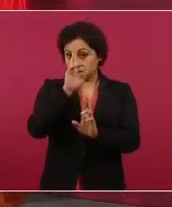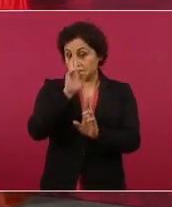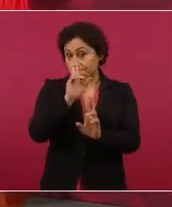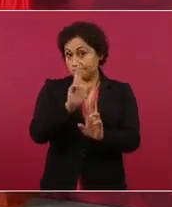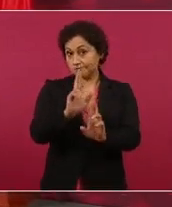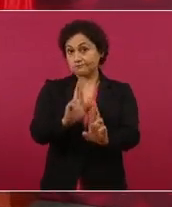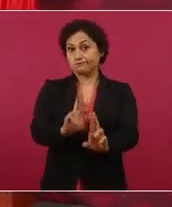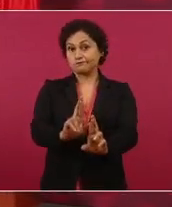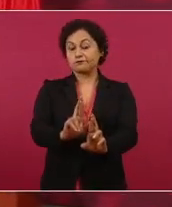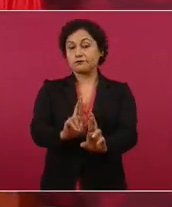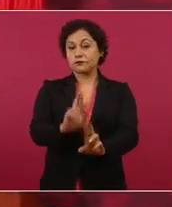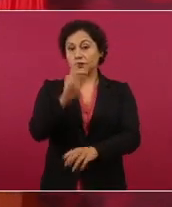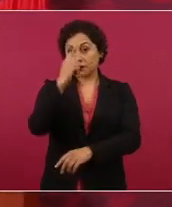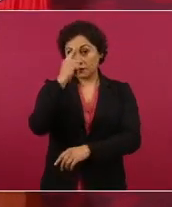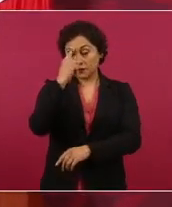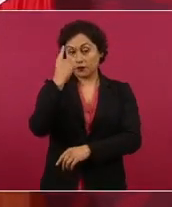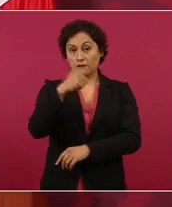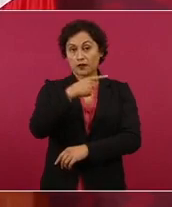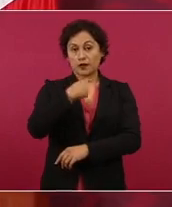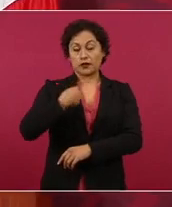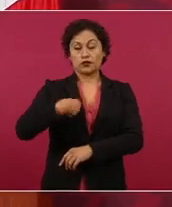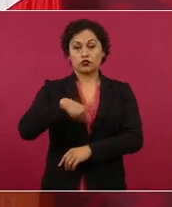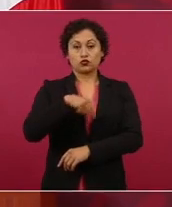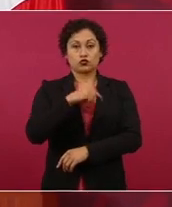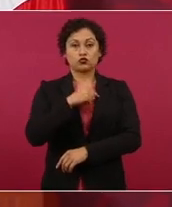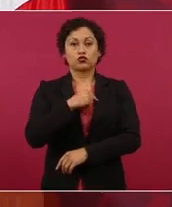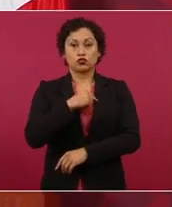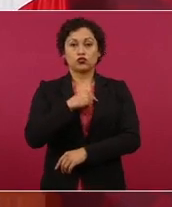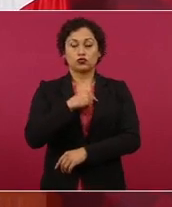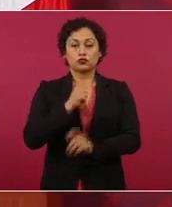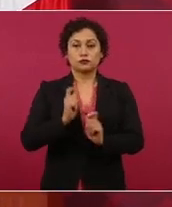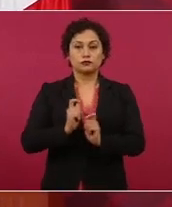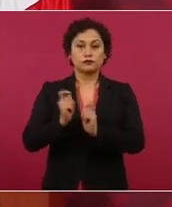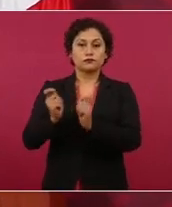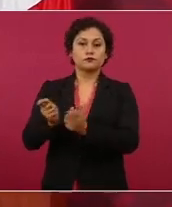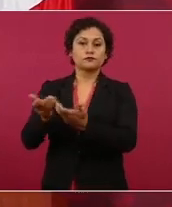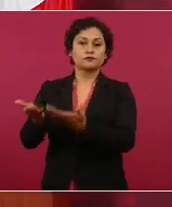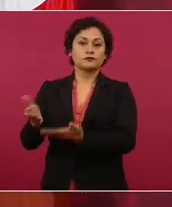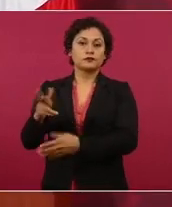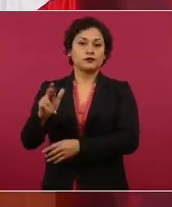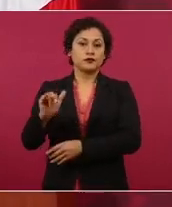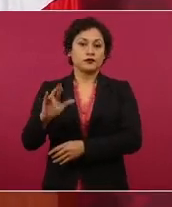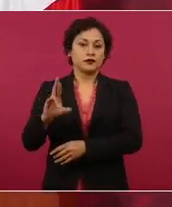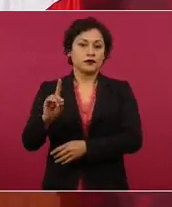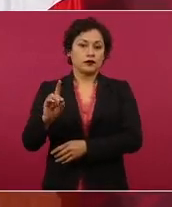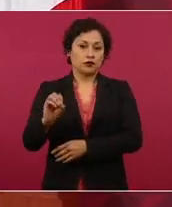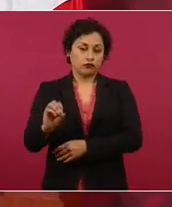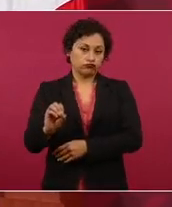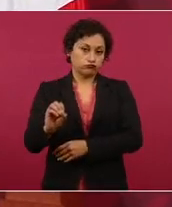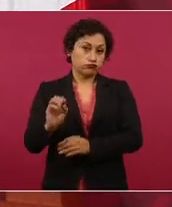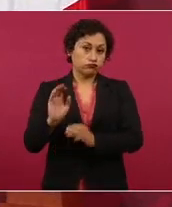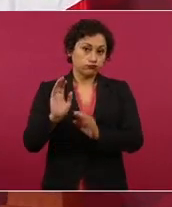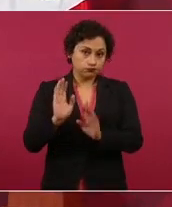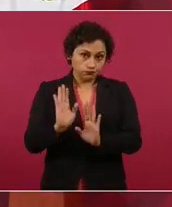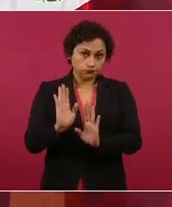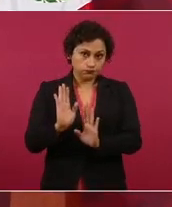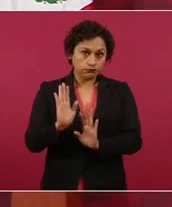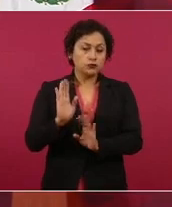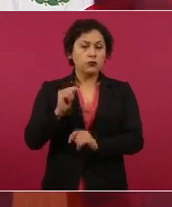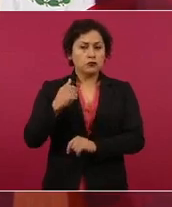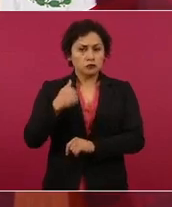que nosotros se lo encargaríamos a Ricardo, y si es necesario yo me